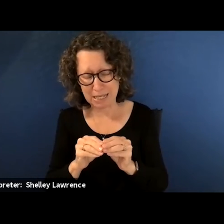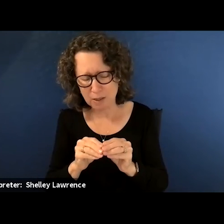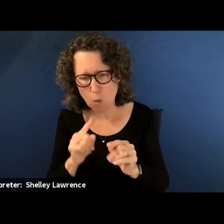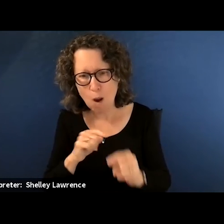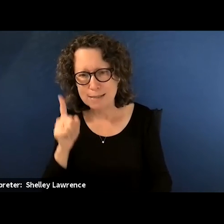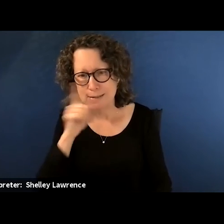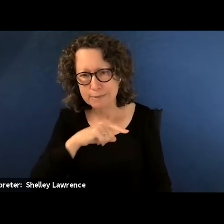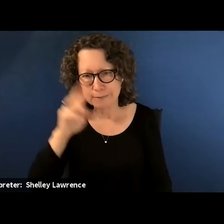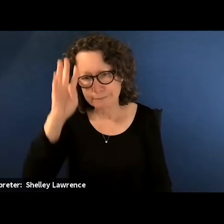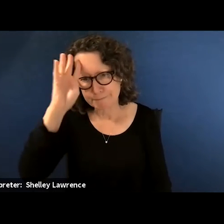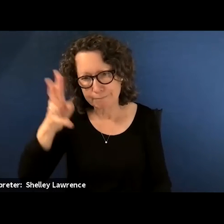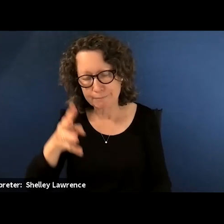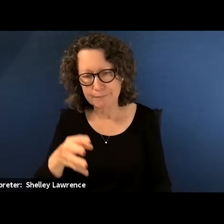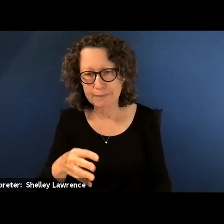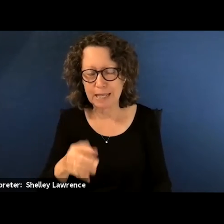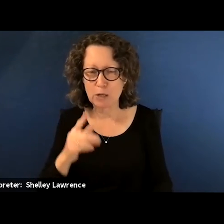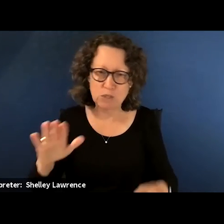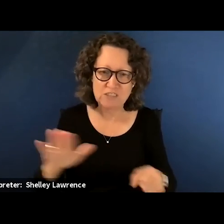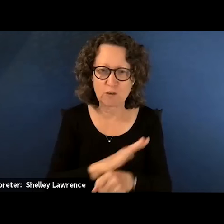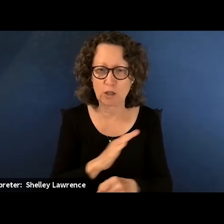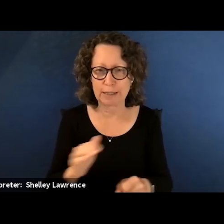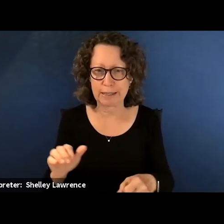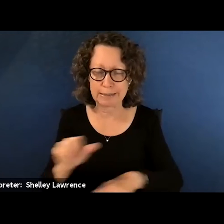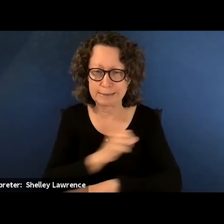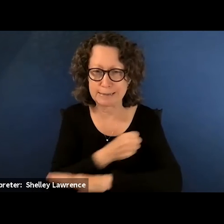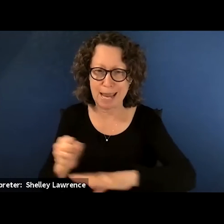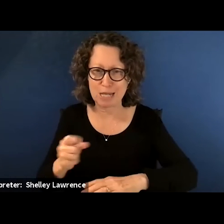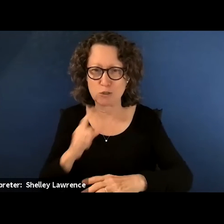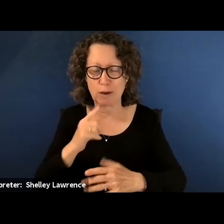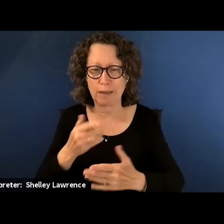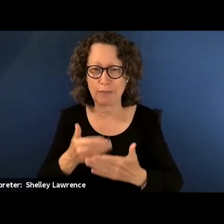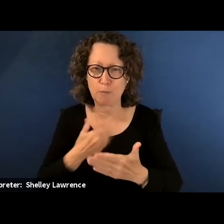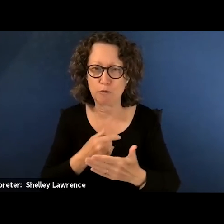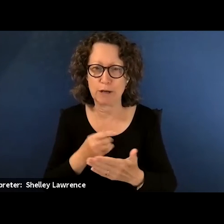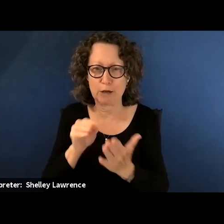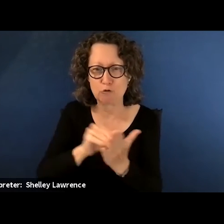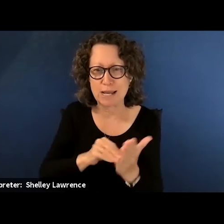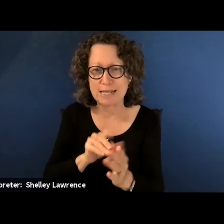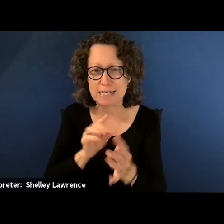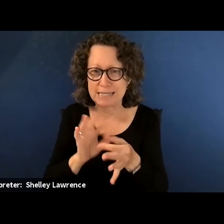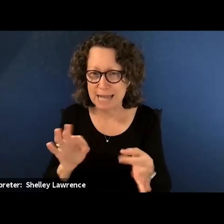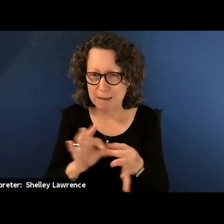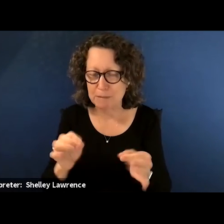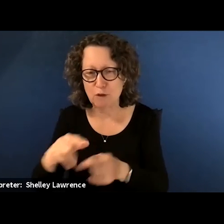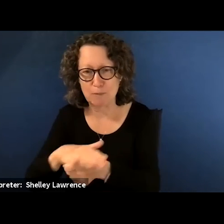jueves. Era una farsa. Era completamente, pues,